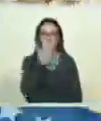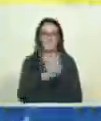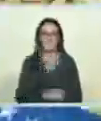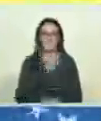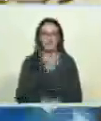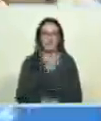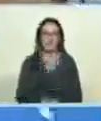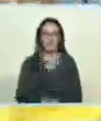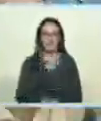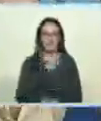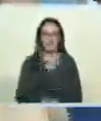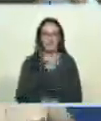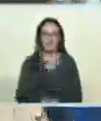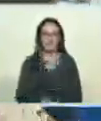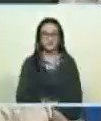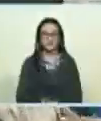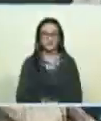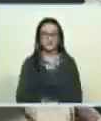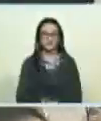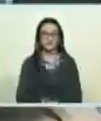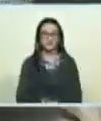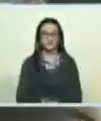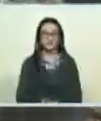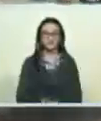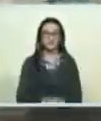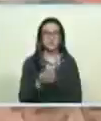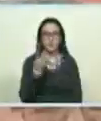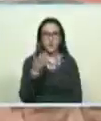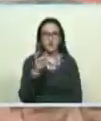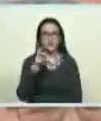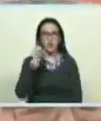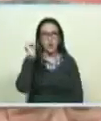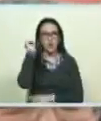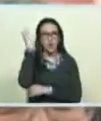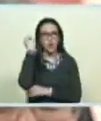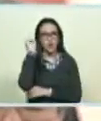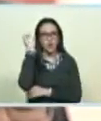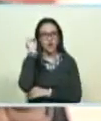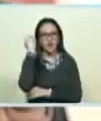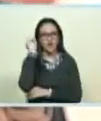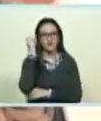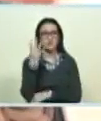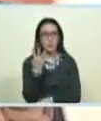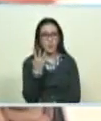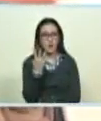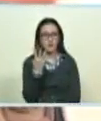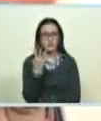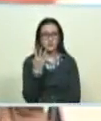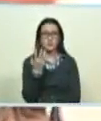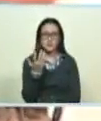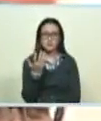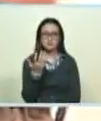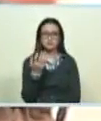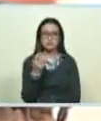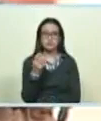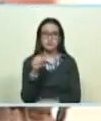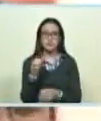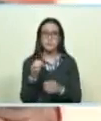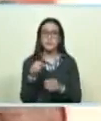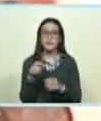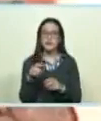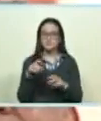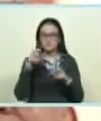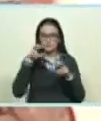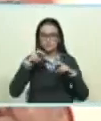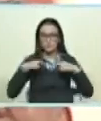Bueno, presidente, además, en este cuarto congreso de la Federación Venezolana de Estudiantes de Educación Media, tuvimos mesas de